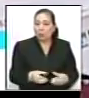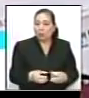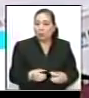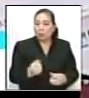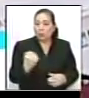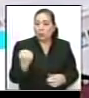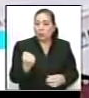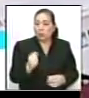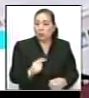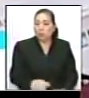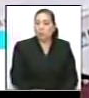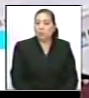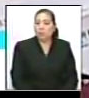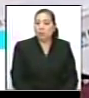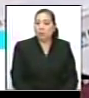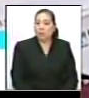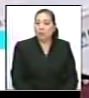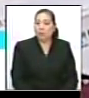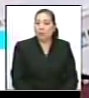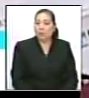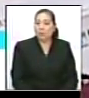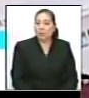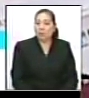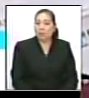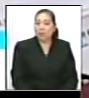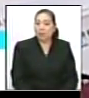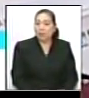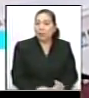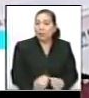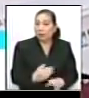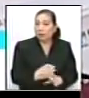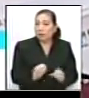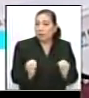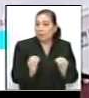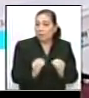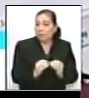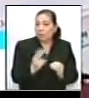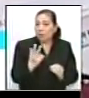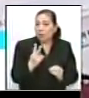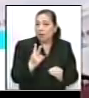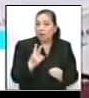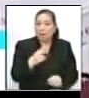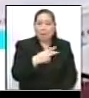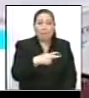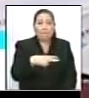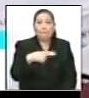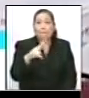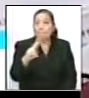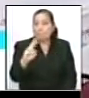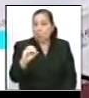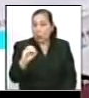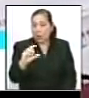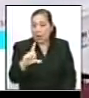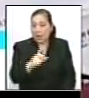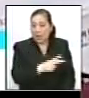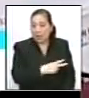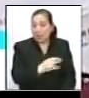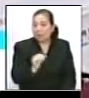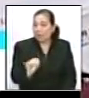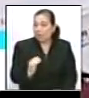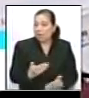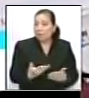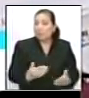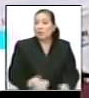Corte Suprema de Levantamiento de Inmunidades, que está conformada por tres vocales supremos titulares. Hasta ahí las